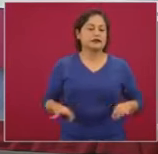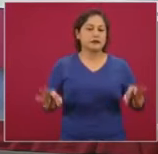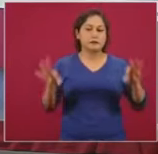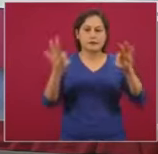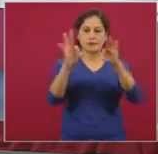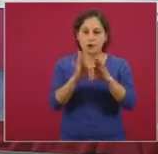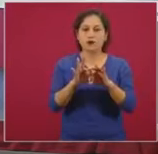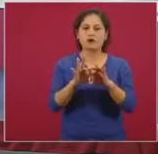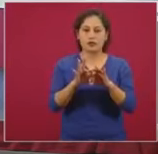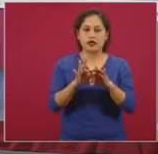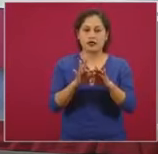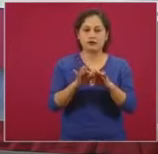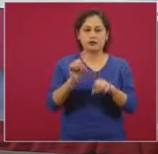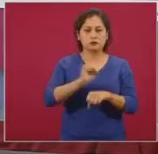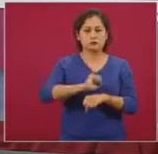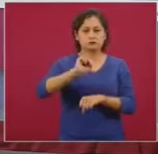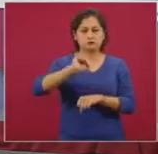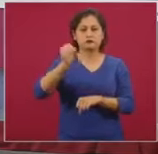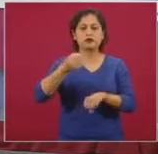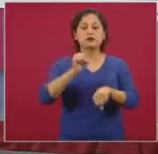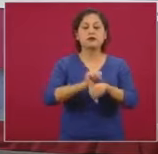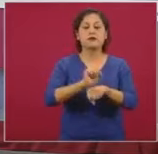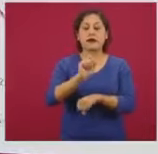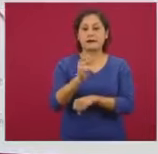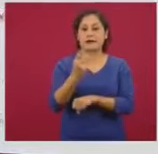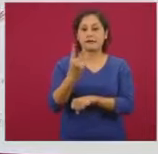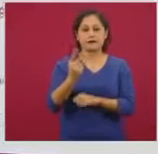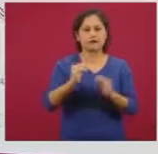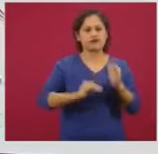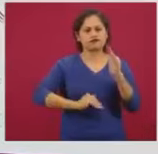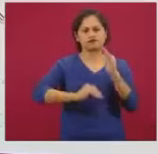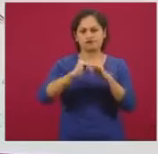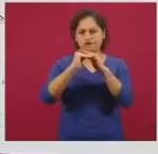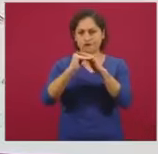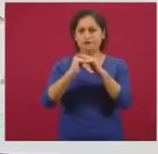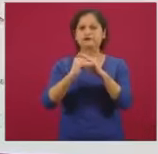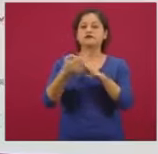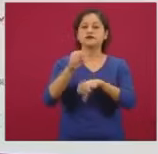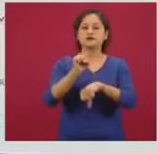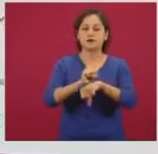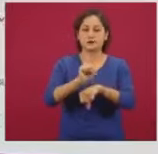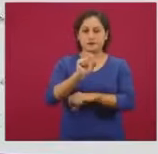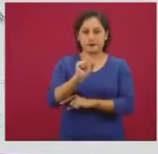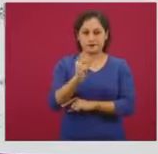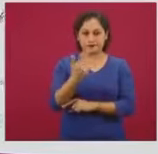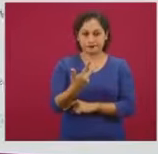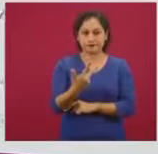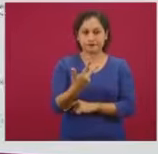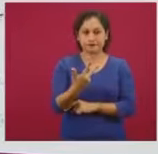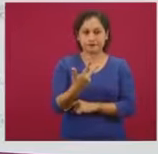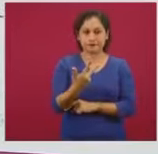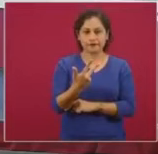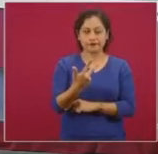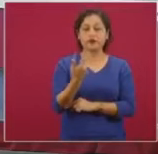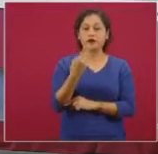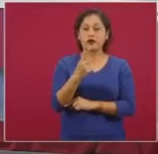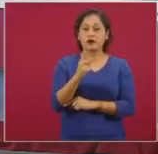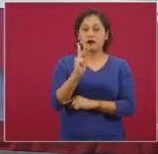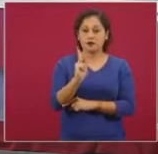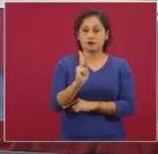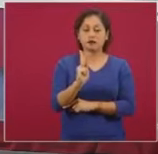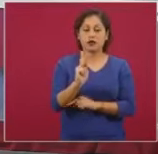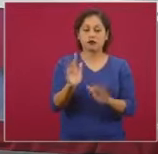de mortalidad a partir de la semana 22, ¿no? Llegando a un pico máximo en la semana 28, pero igual de veloz el